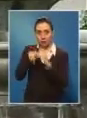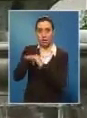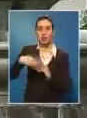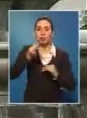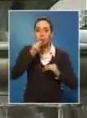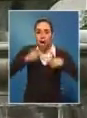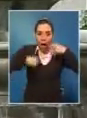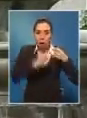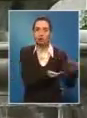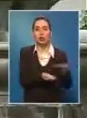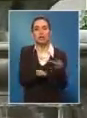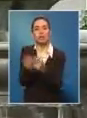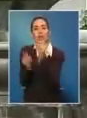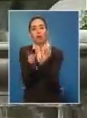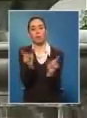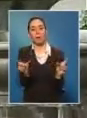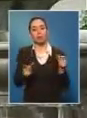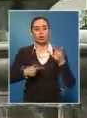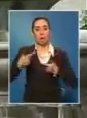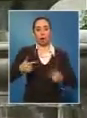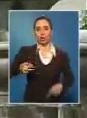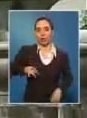Posteriormente hay un almuerzo donde están invitados figuras de la